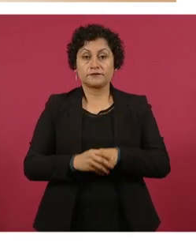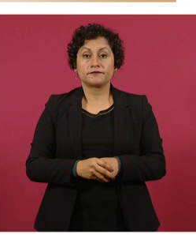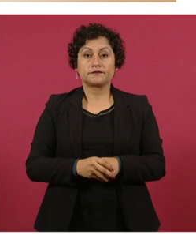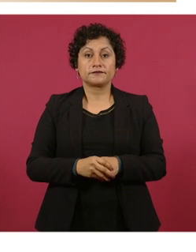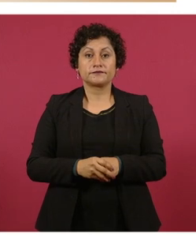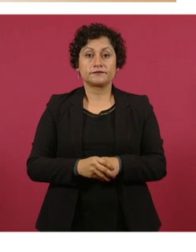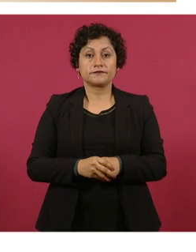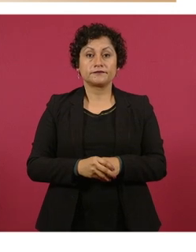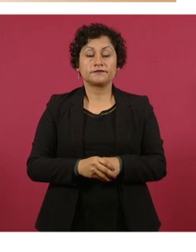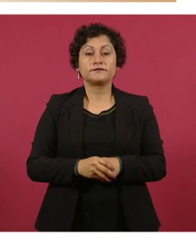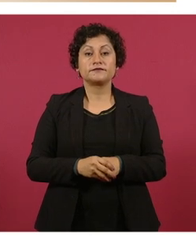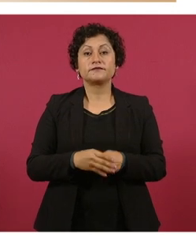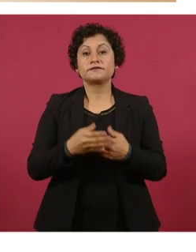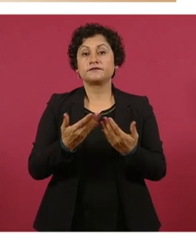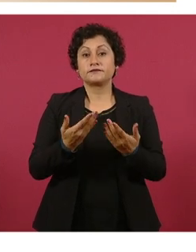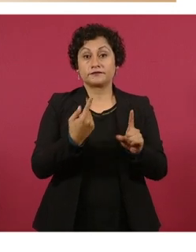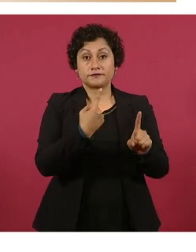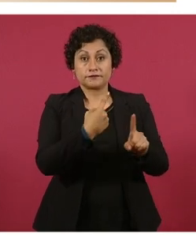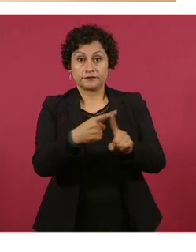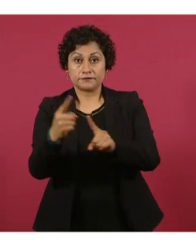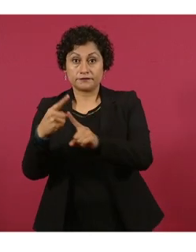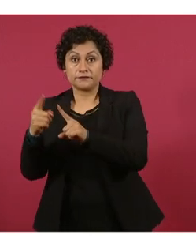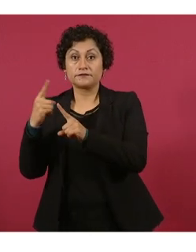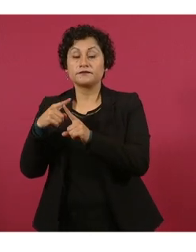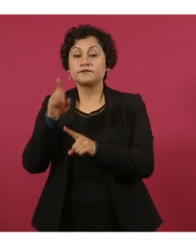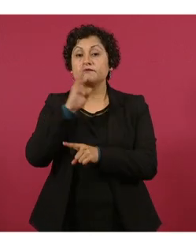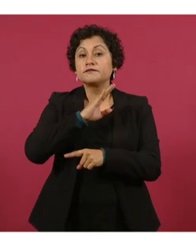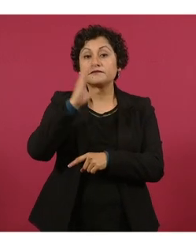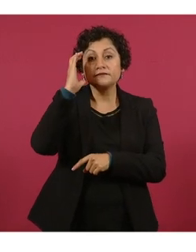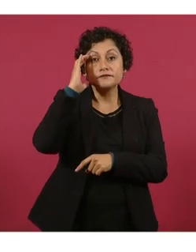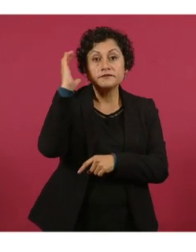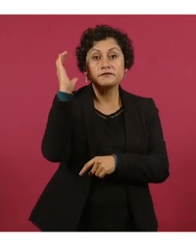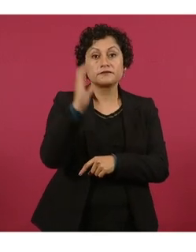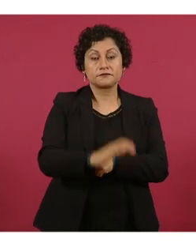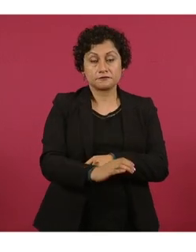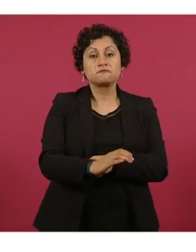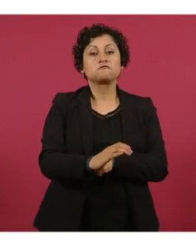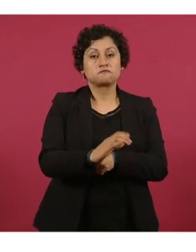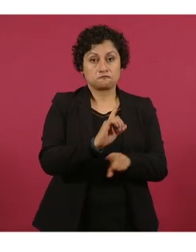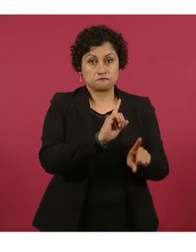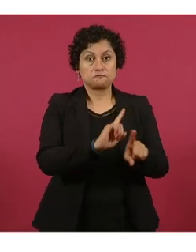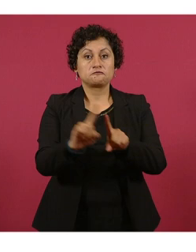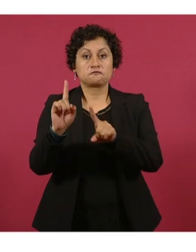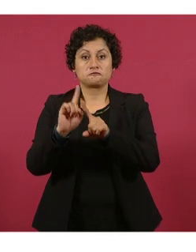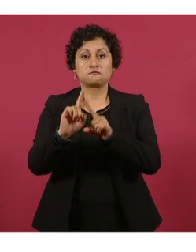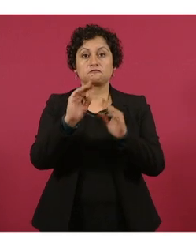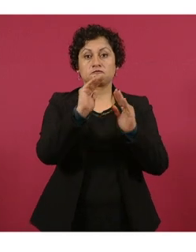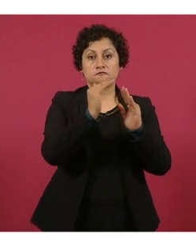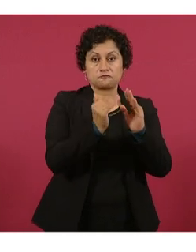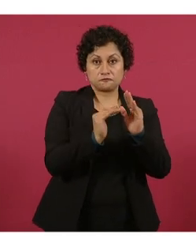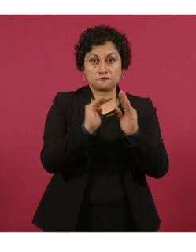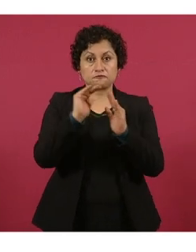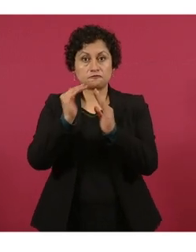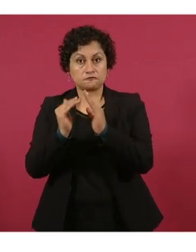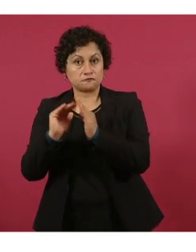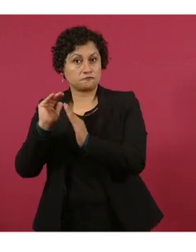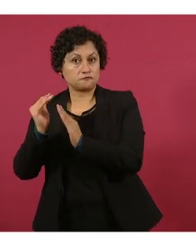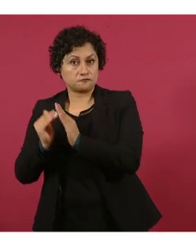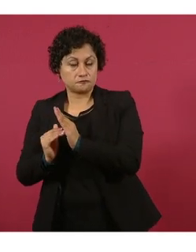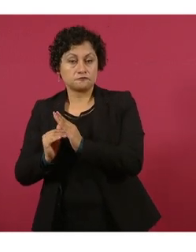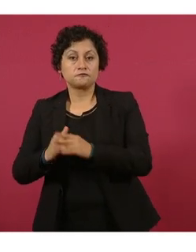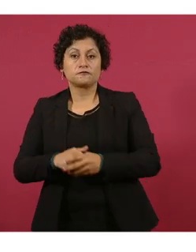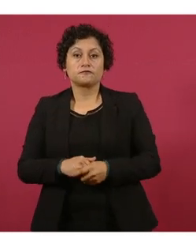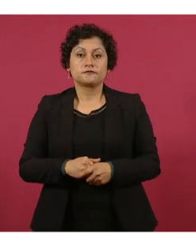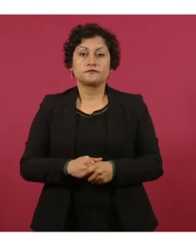mayoría de los delitos del Fuero Federal hay reducciones importantes. Adelante. En el